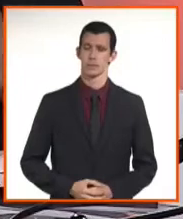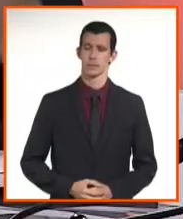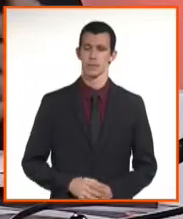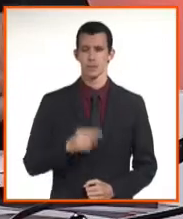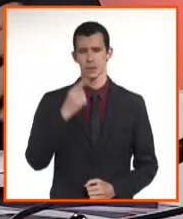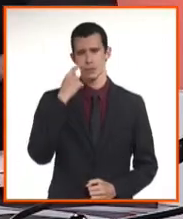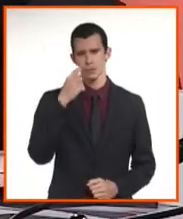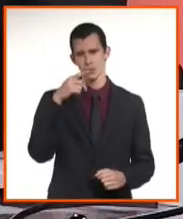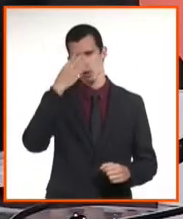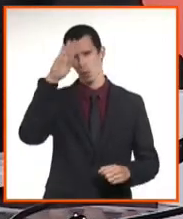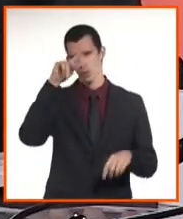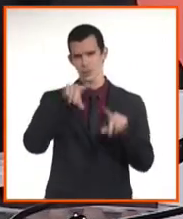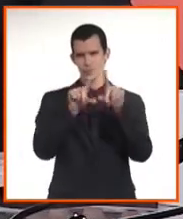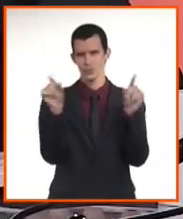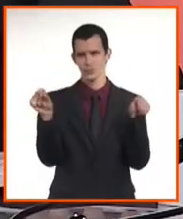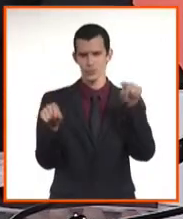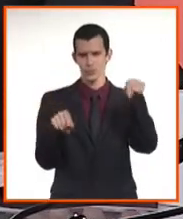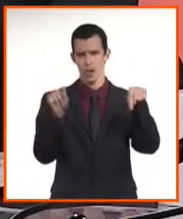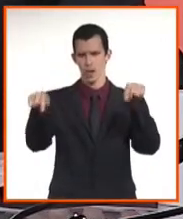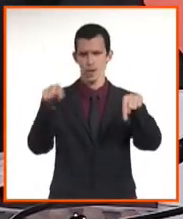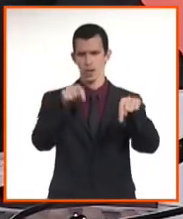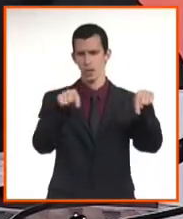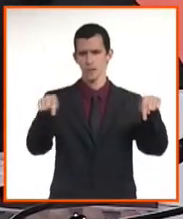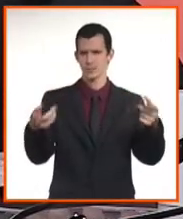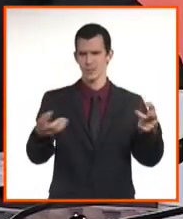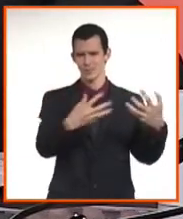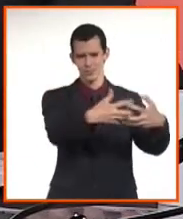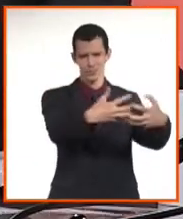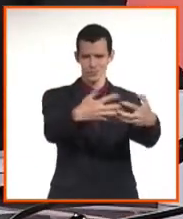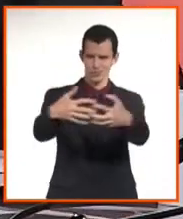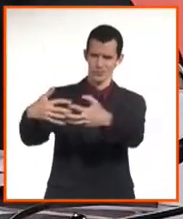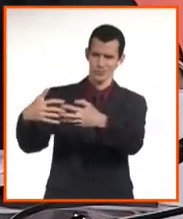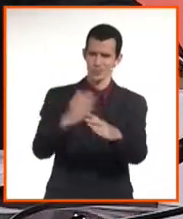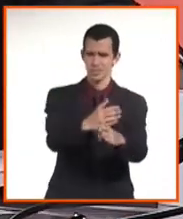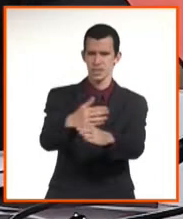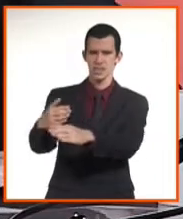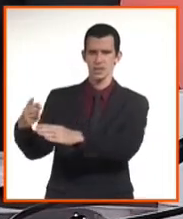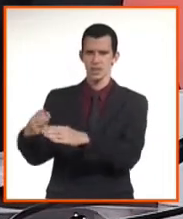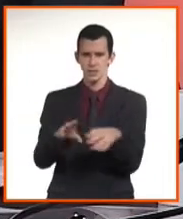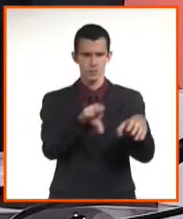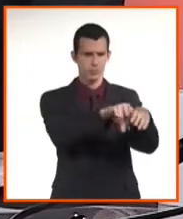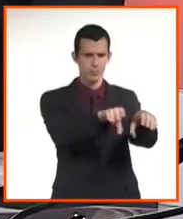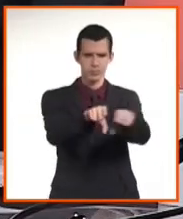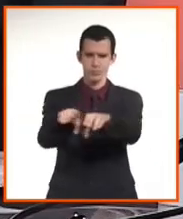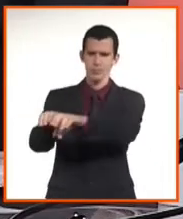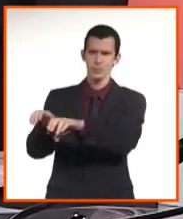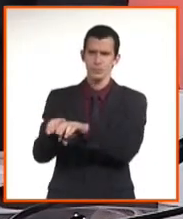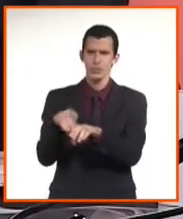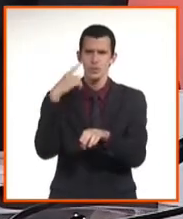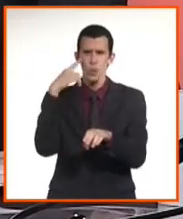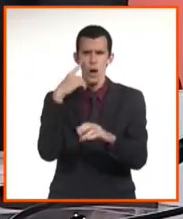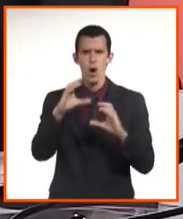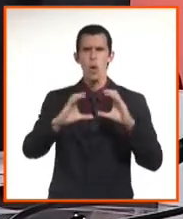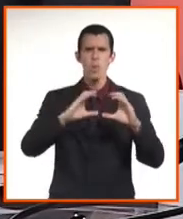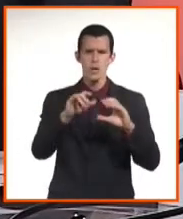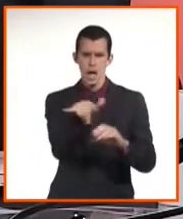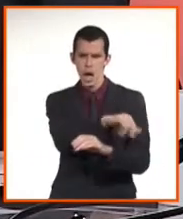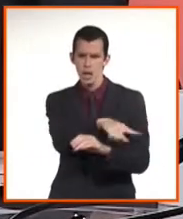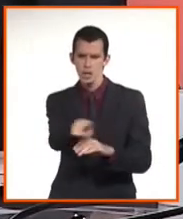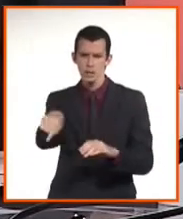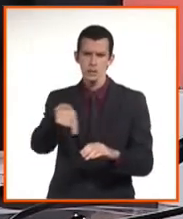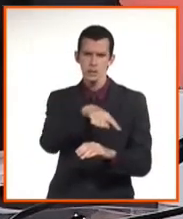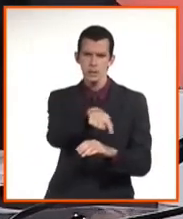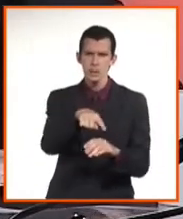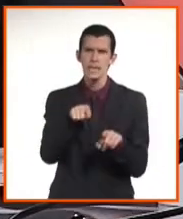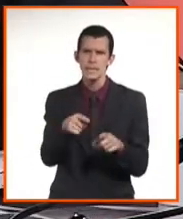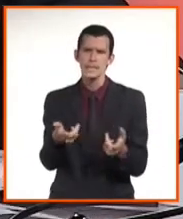parte de la concepción de Fidel de poner con más solidez un sistema eléctrico nacional y además enfrentar